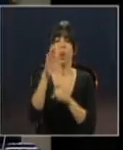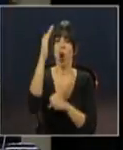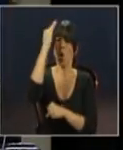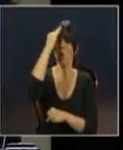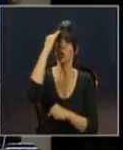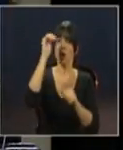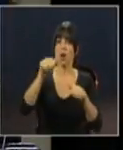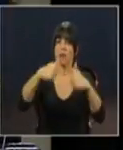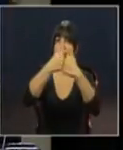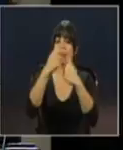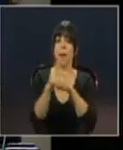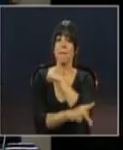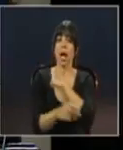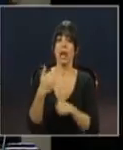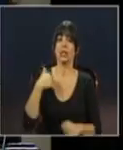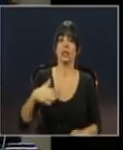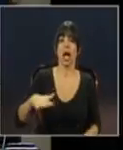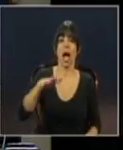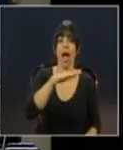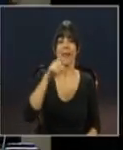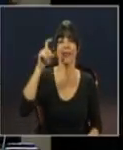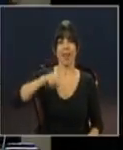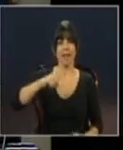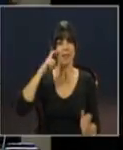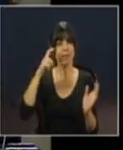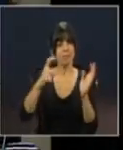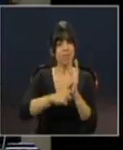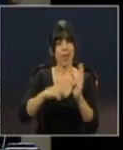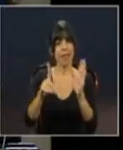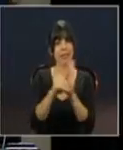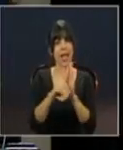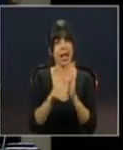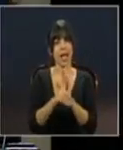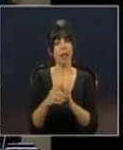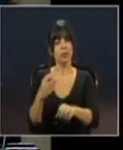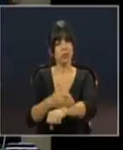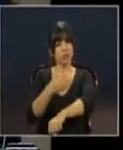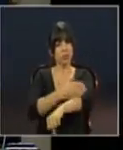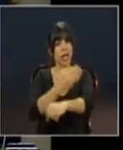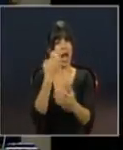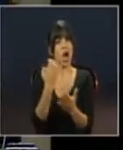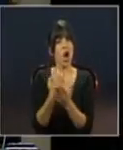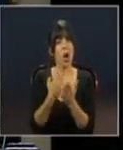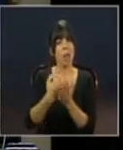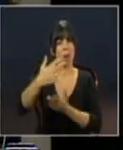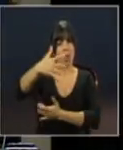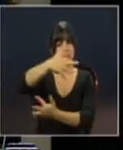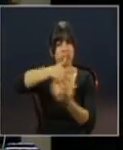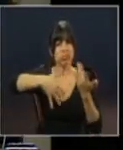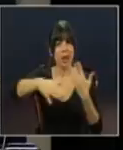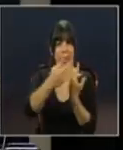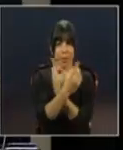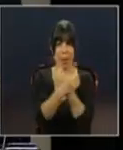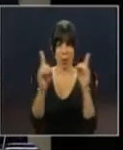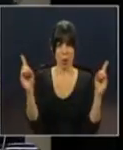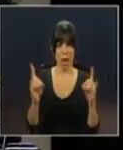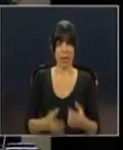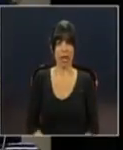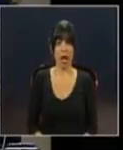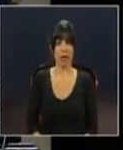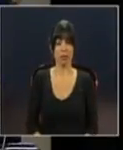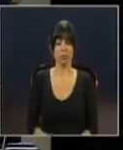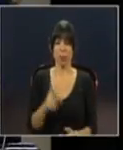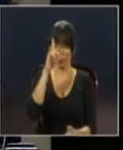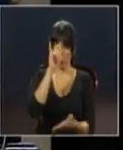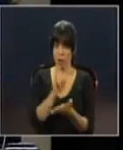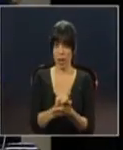que tiene el país en materia de reconocimiento de derechos, progreso económico y convivencia democrática. En